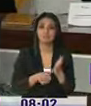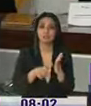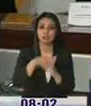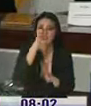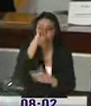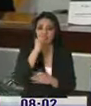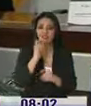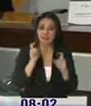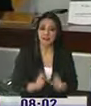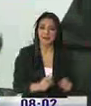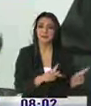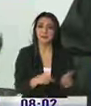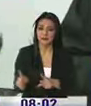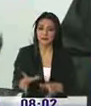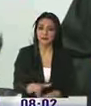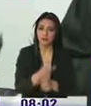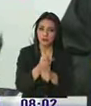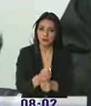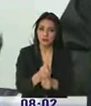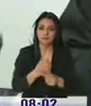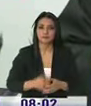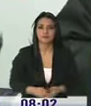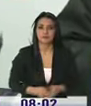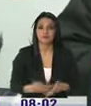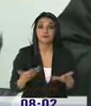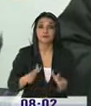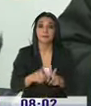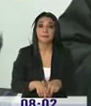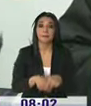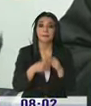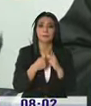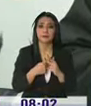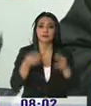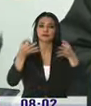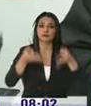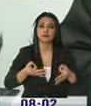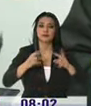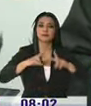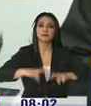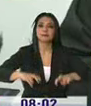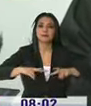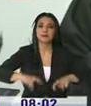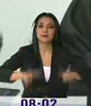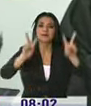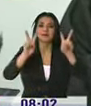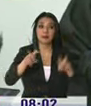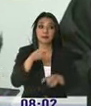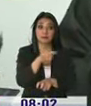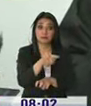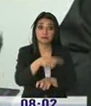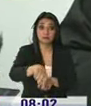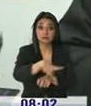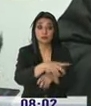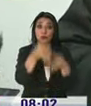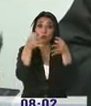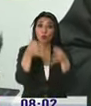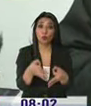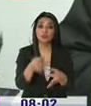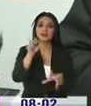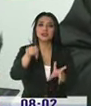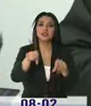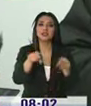de protocolos de seguridad. Vamos a oficiar la investigación correspondiente al respecto del cumplimiento adecuado